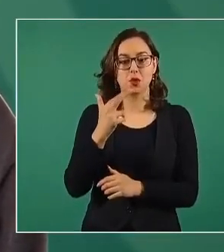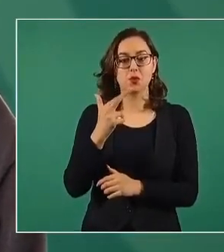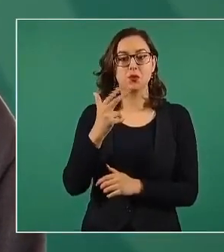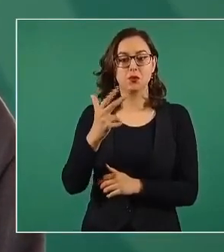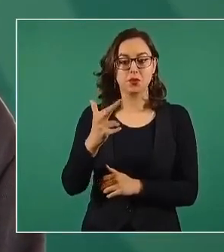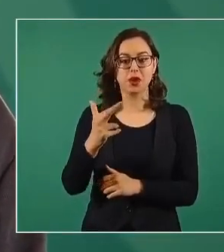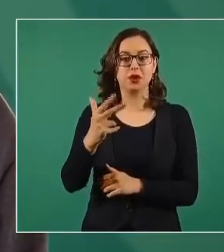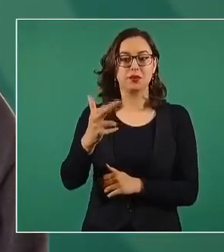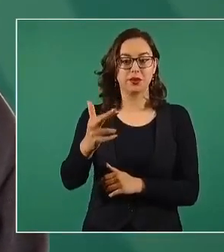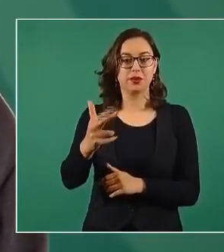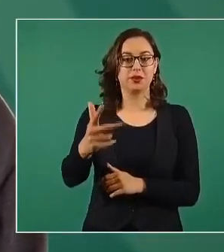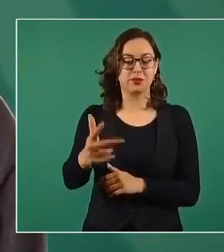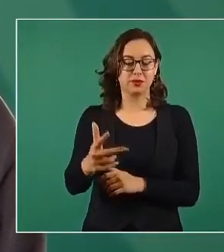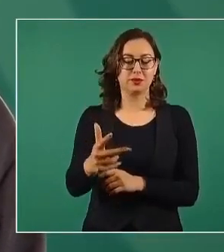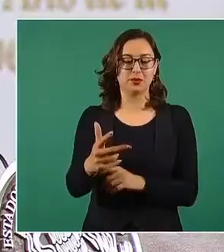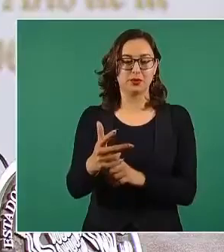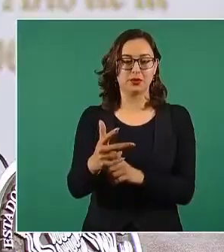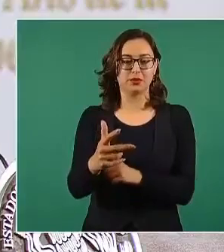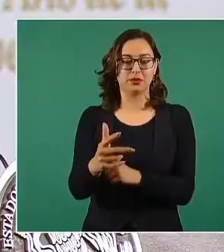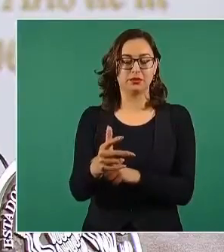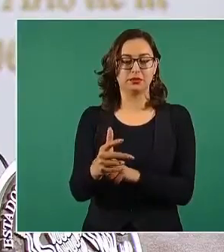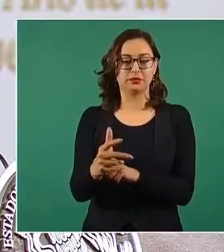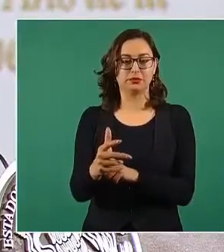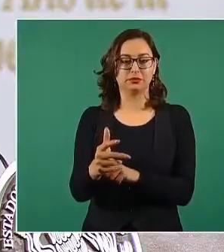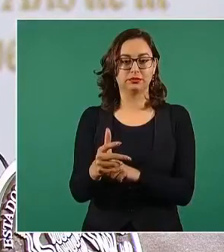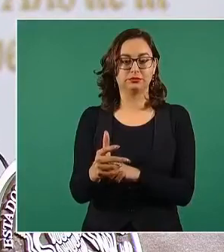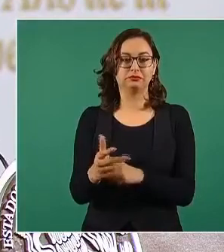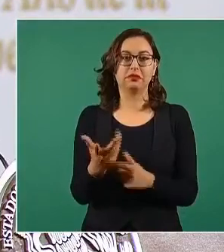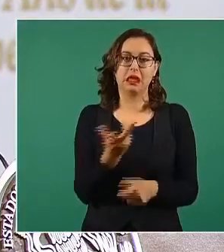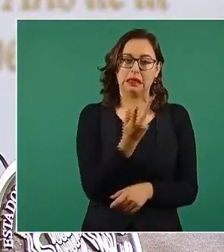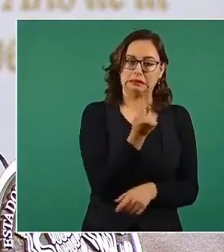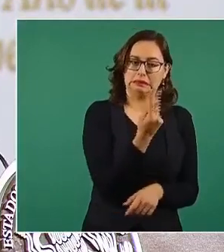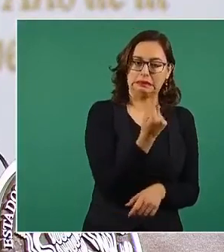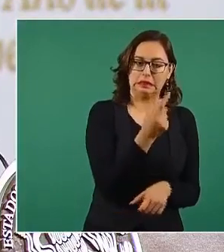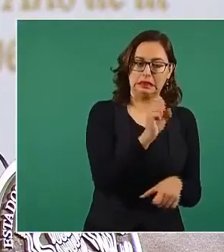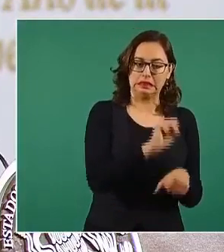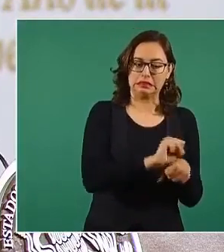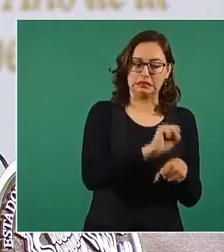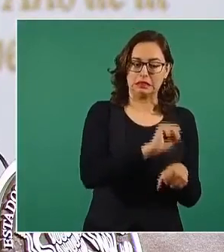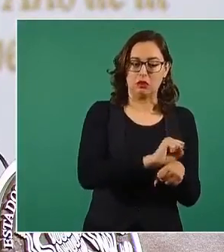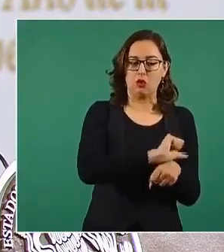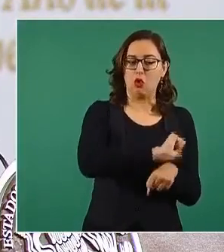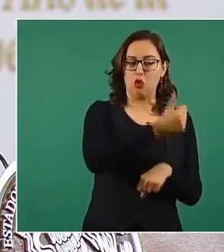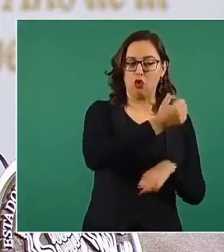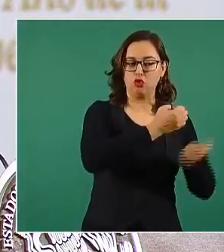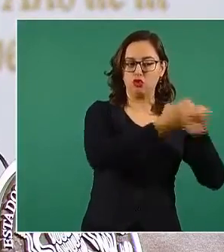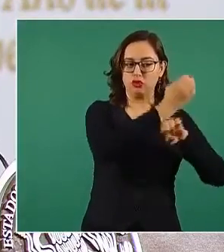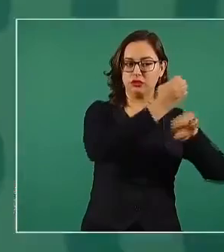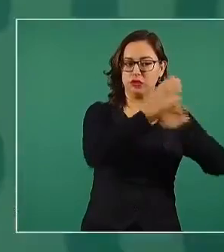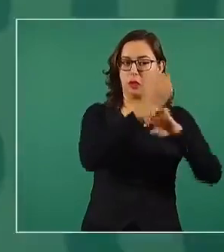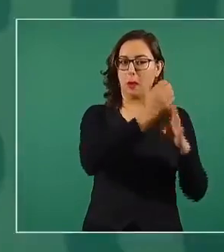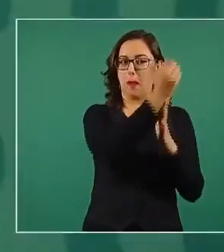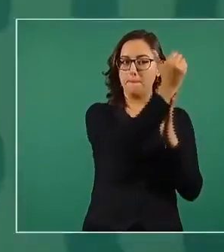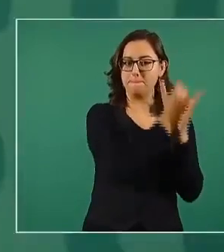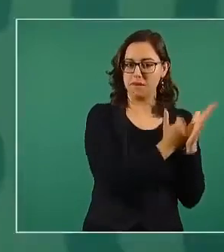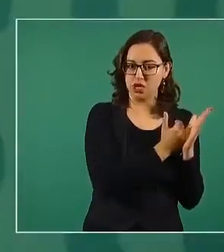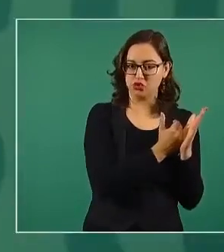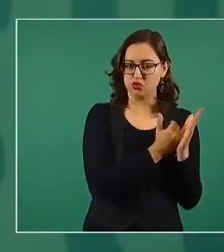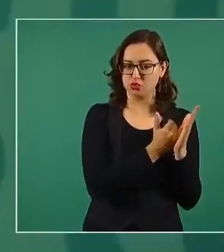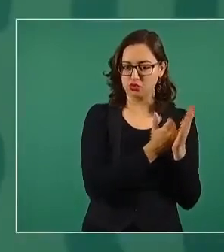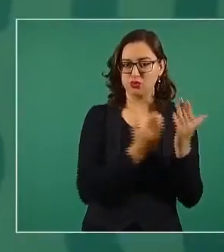que hizo la SEP, a los de las telesecundarias de los estados donde se hizo esta